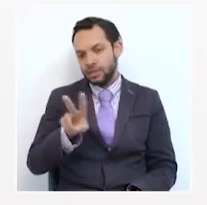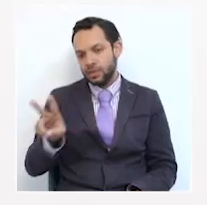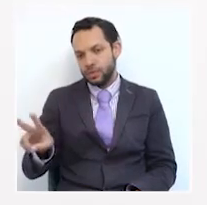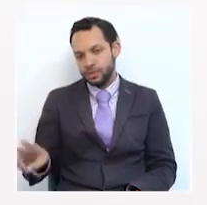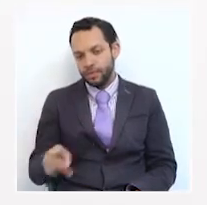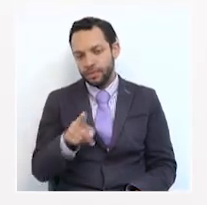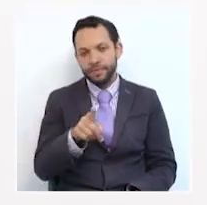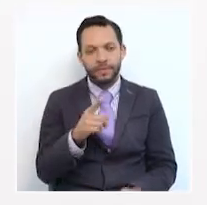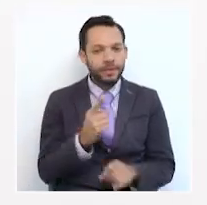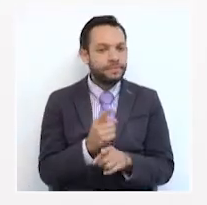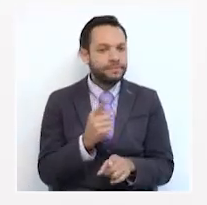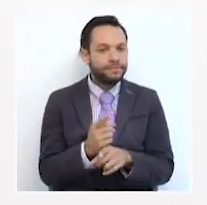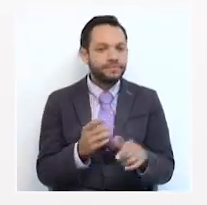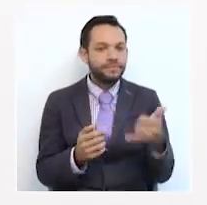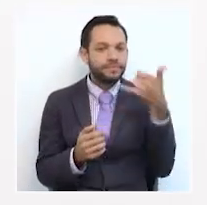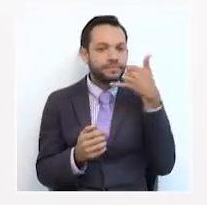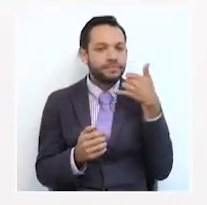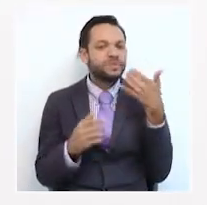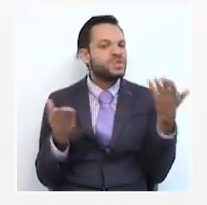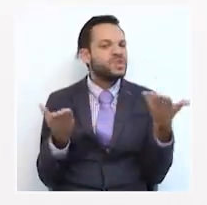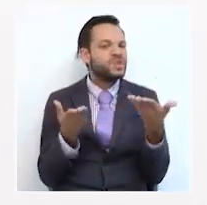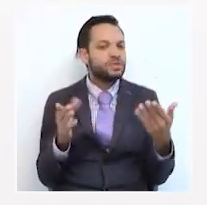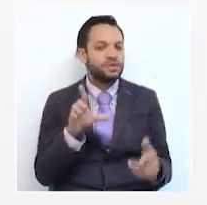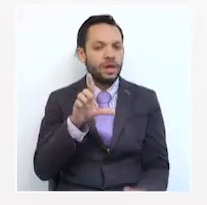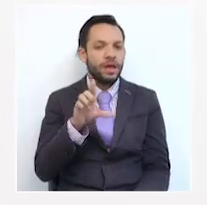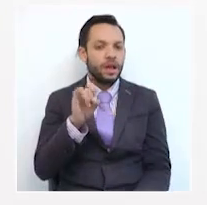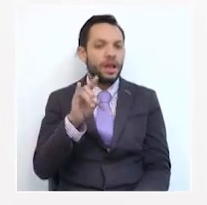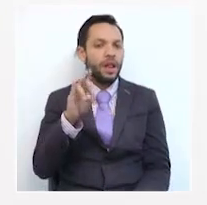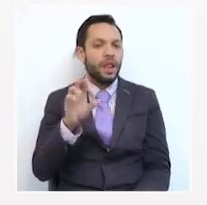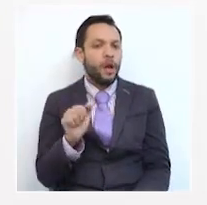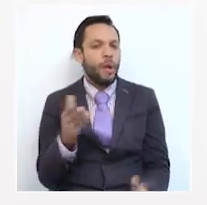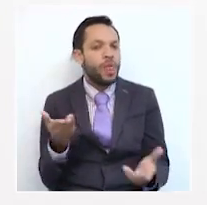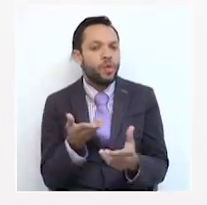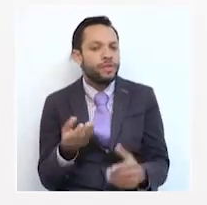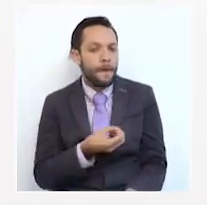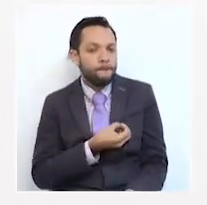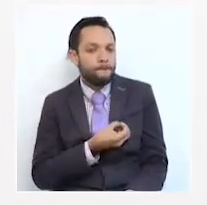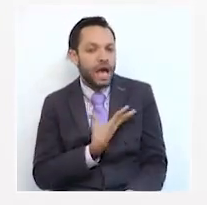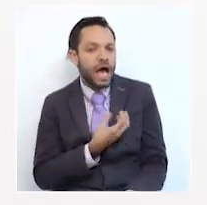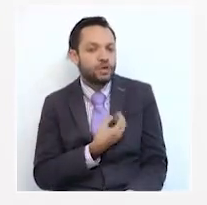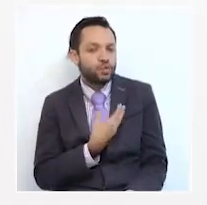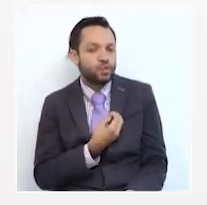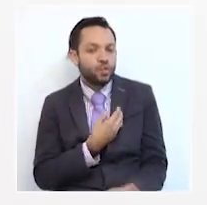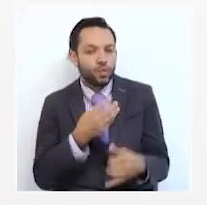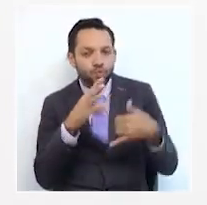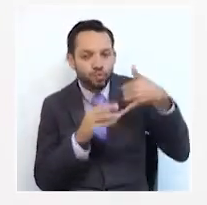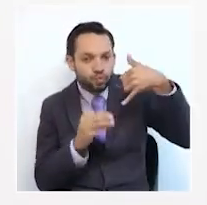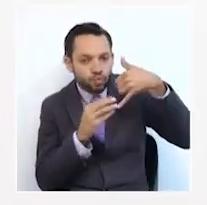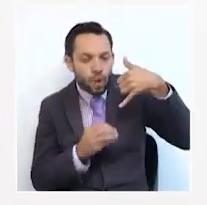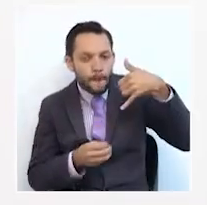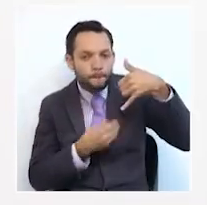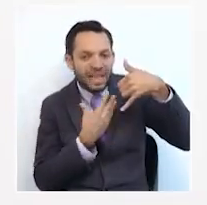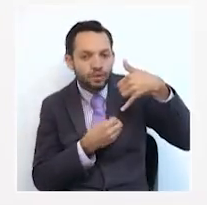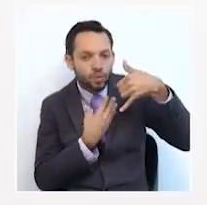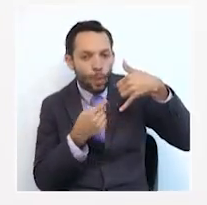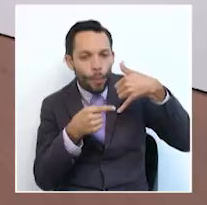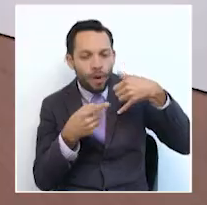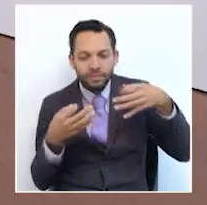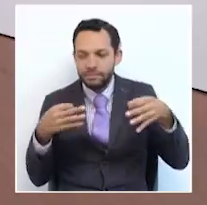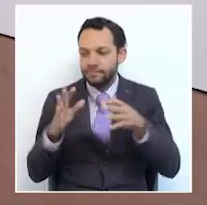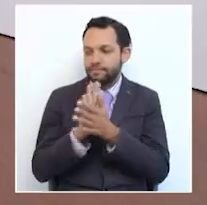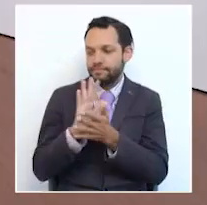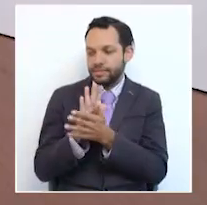este momento lo hace laura en pasto bienvenida a laura conexión vital buenas artes muy buenas tardes hilo y